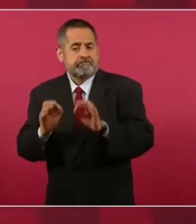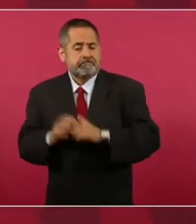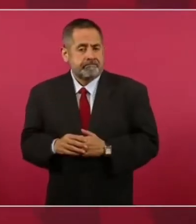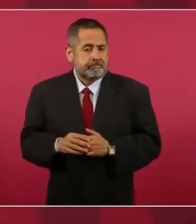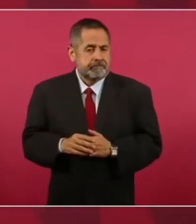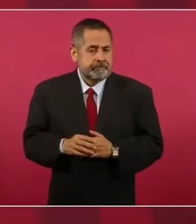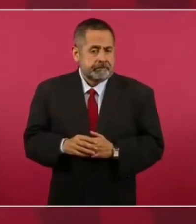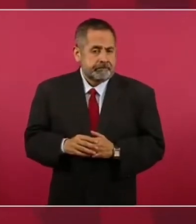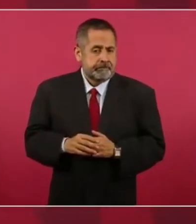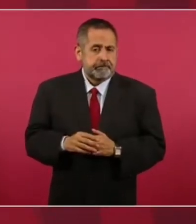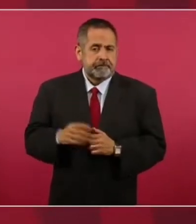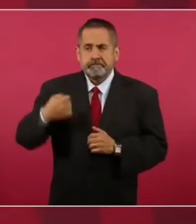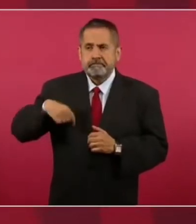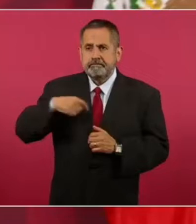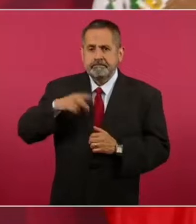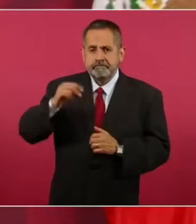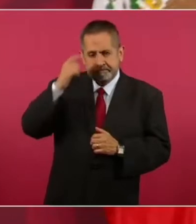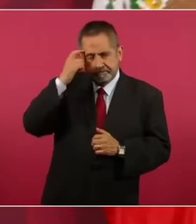que la gente